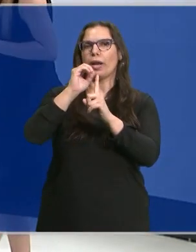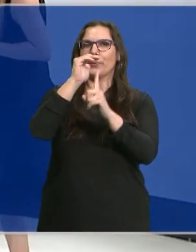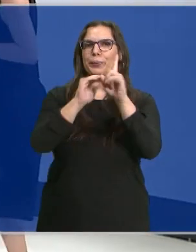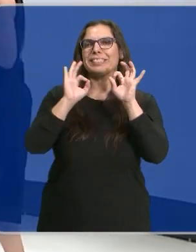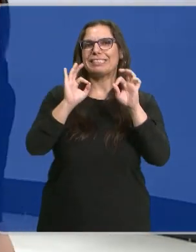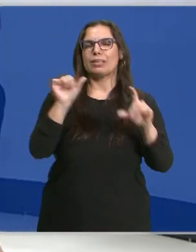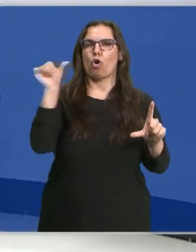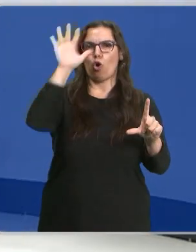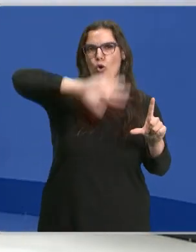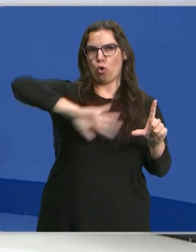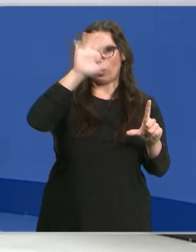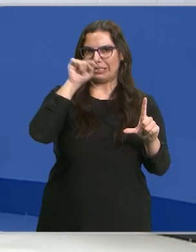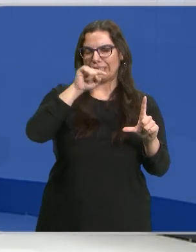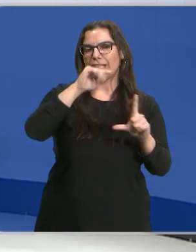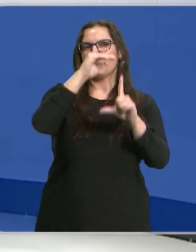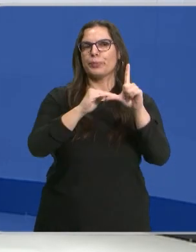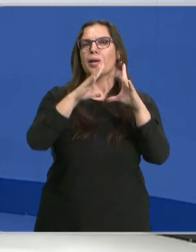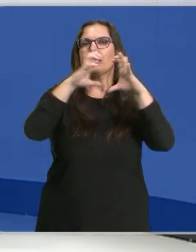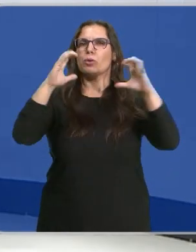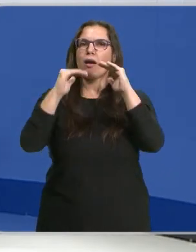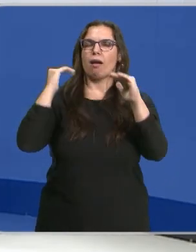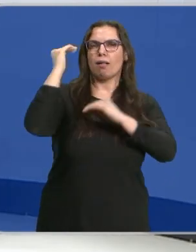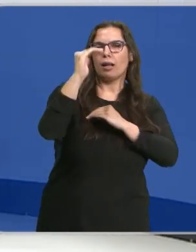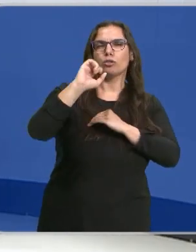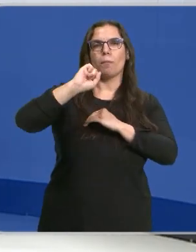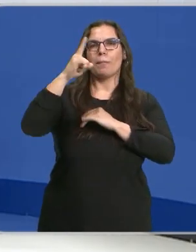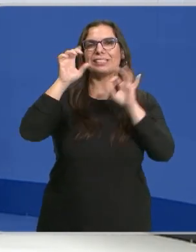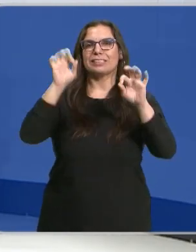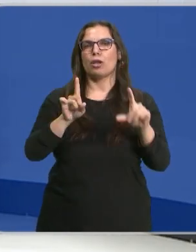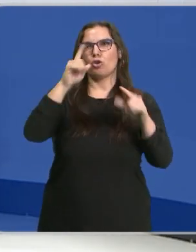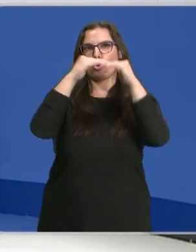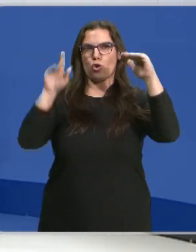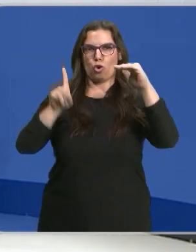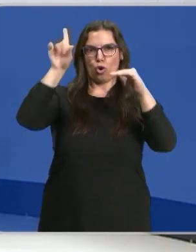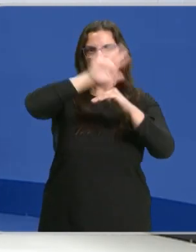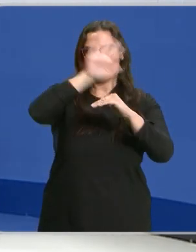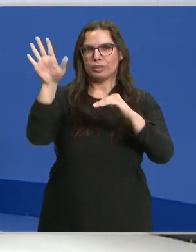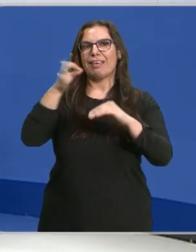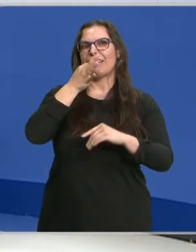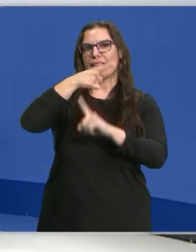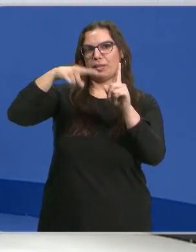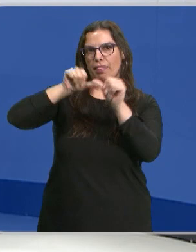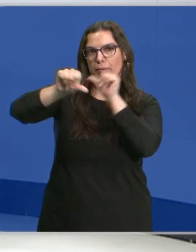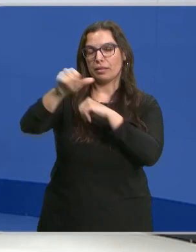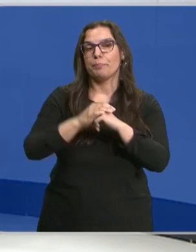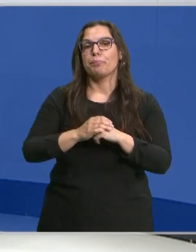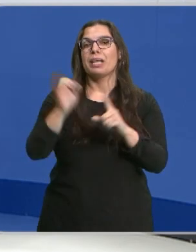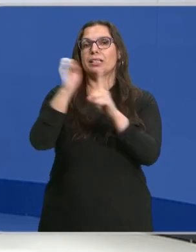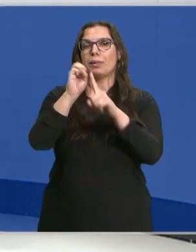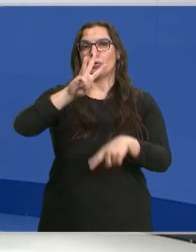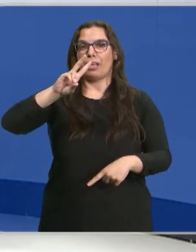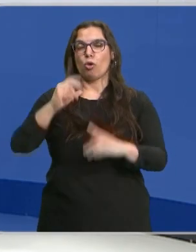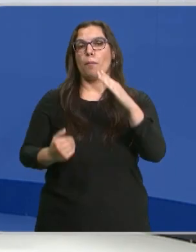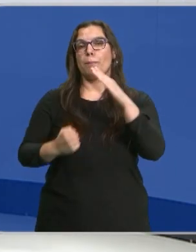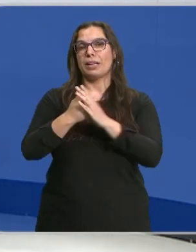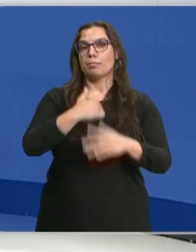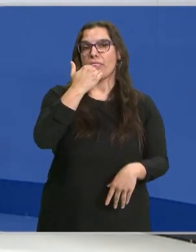por el oeste de Castilla y León con nubosidad de tipo alto, sobre todo en la mitad norte a partir de media tarde. Las temperaturas 32 grados de